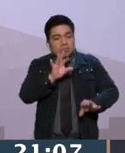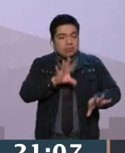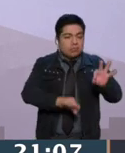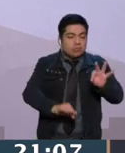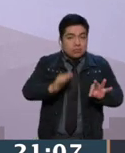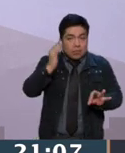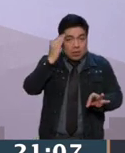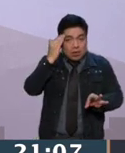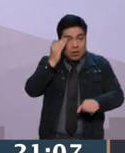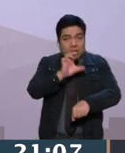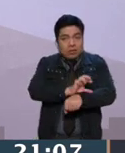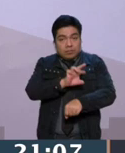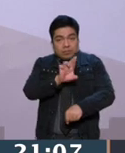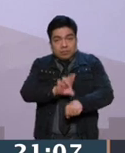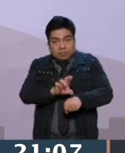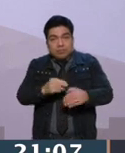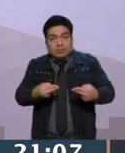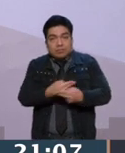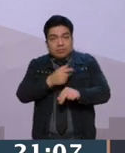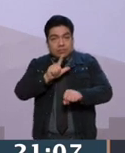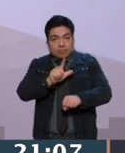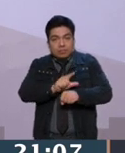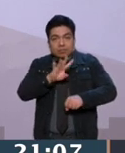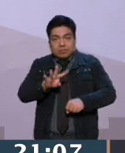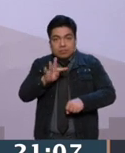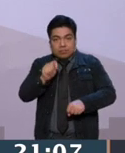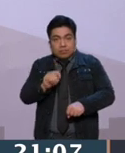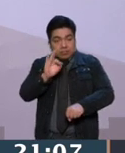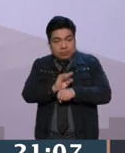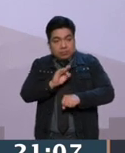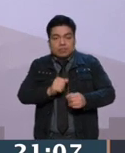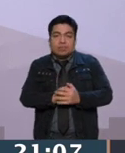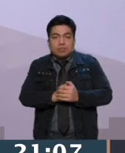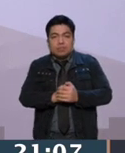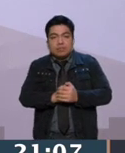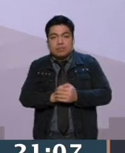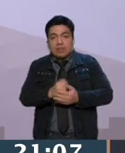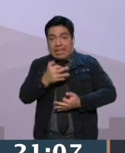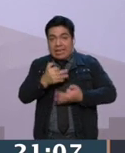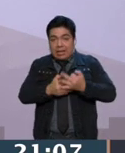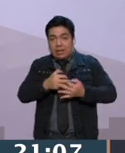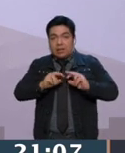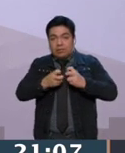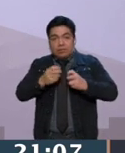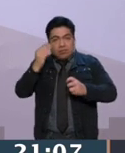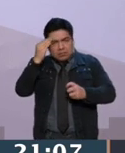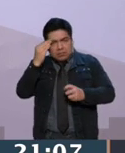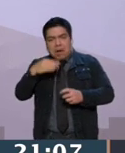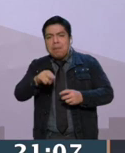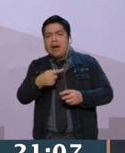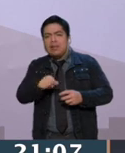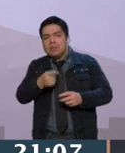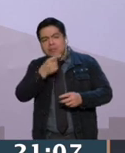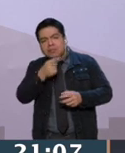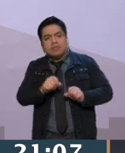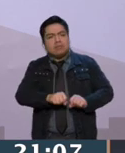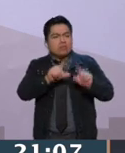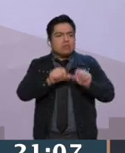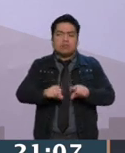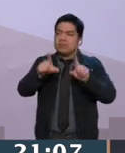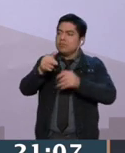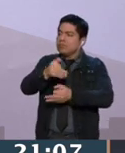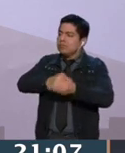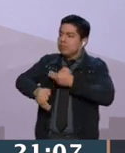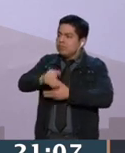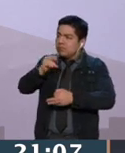de la Coordinación Nacional de los Comités en Defensa de la Cuarta Transformación. El magistrado Felipe de la Mata argumentó que la publicidad de Morena estuvo a la vista de